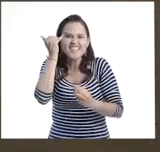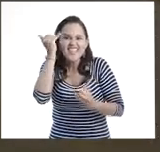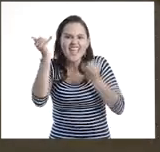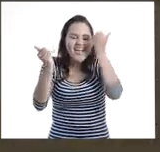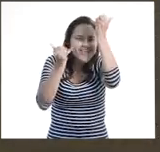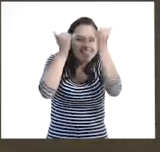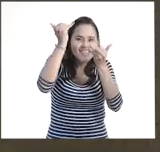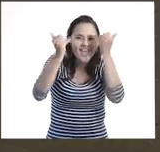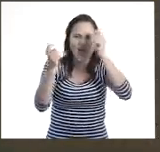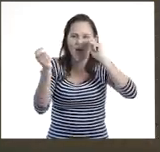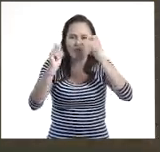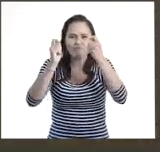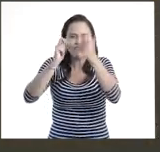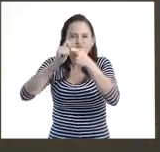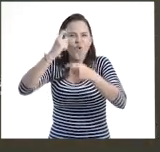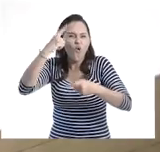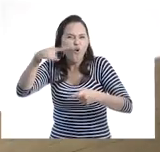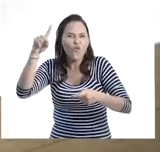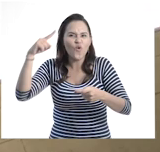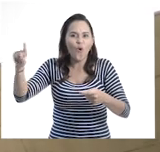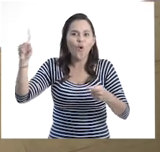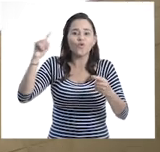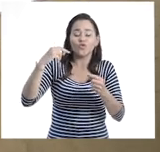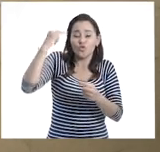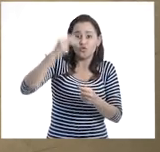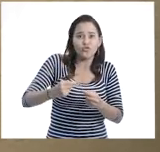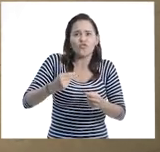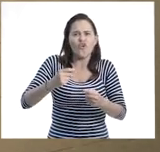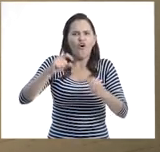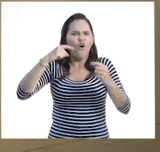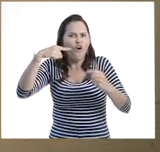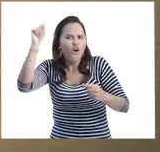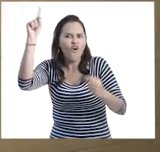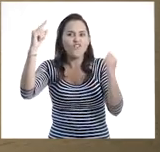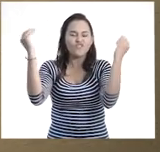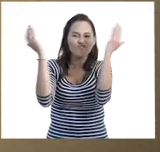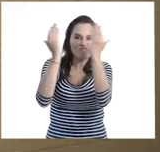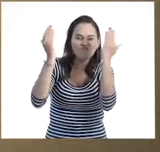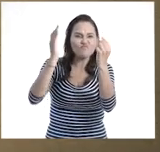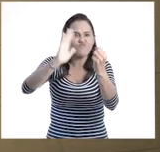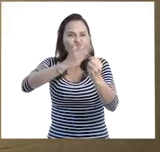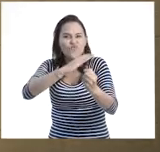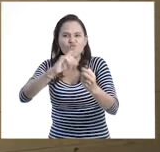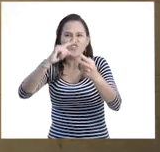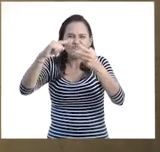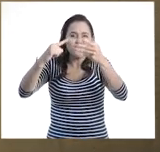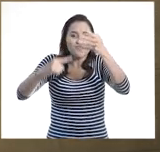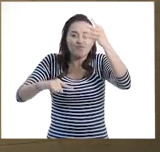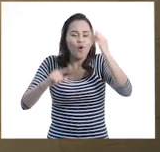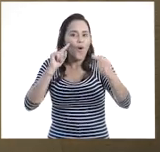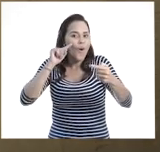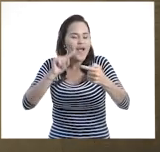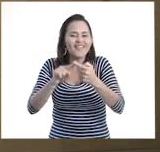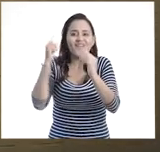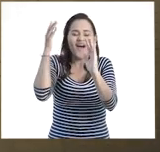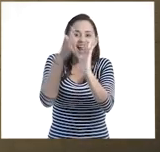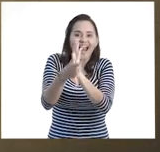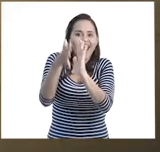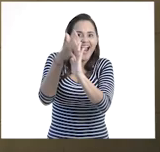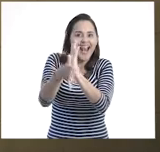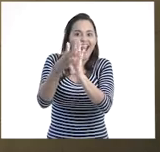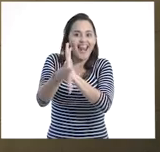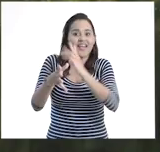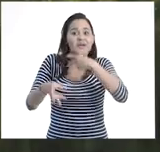formas pedagógicas, nuevos formatos de posgrados y nuevas lógicas para producir contenidos académicos, así como